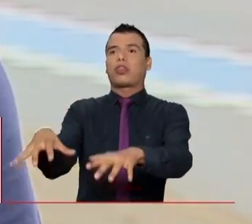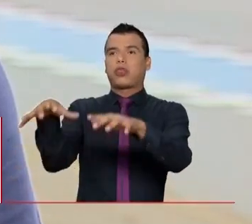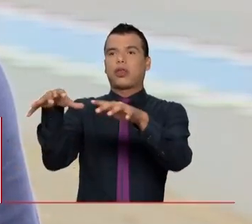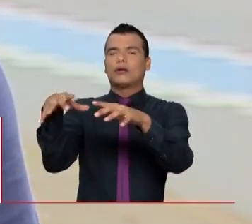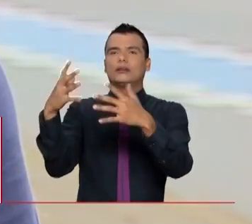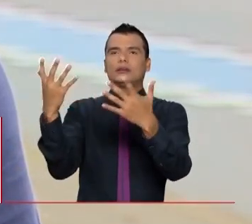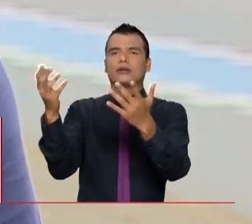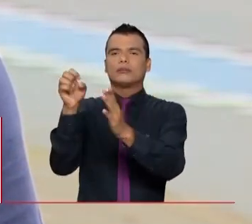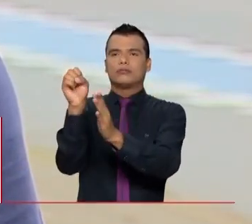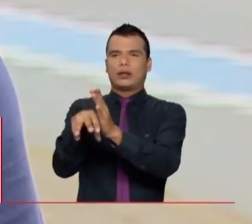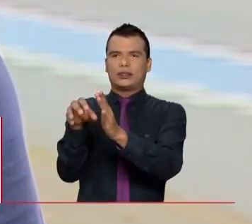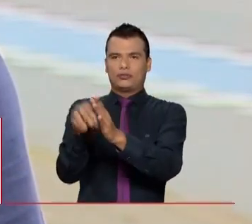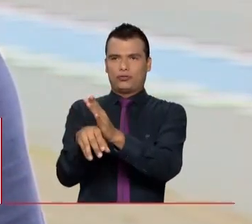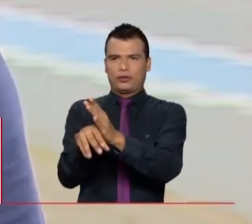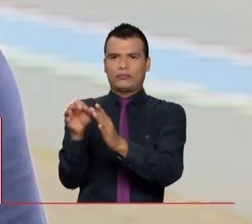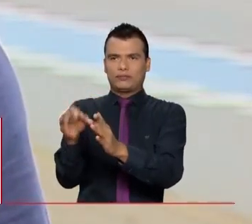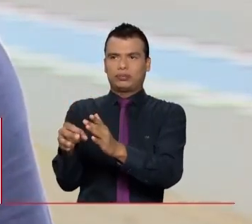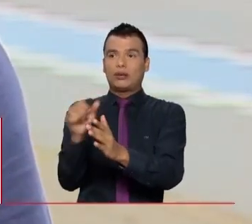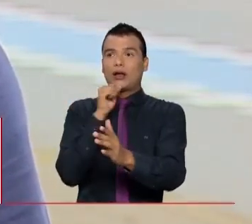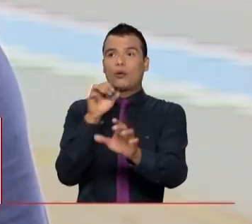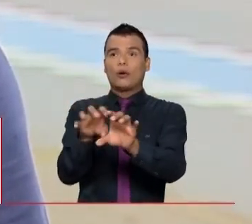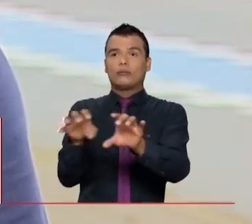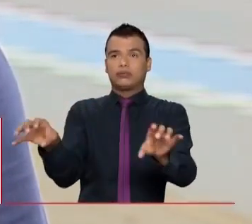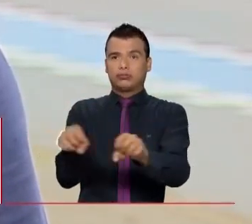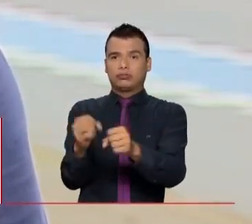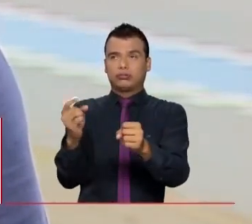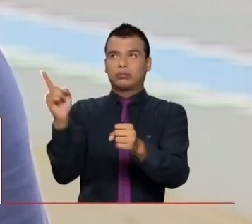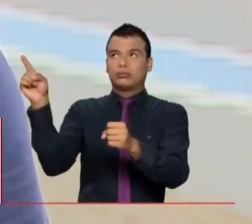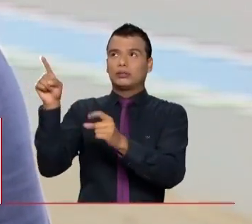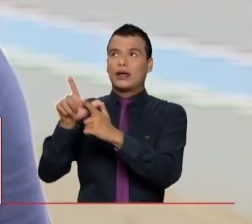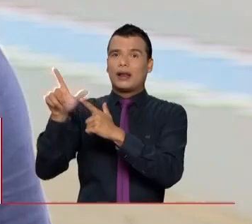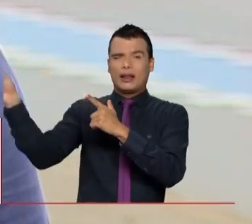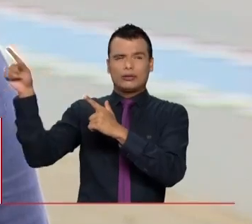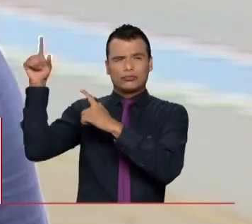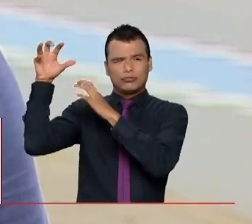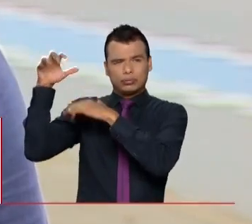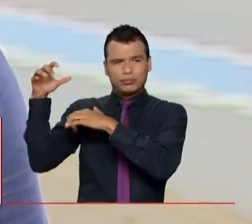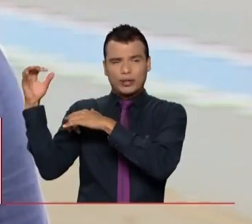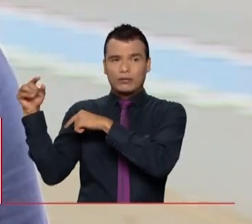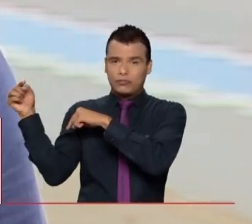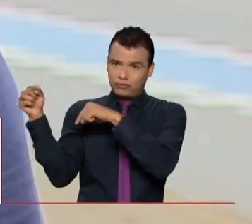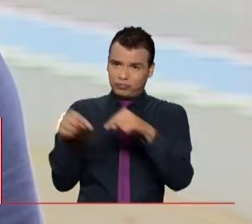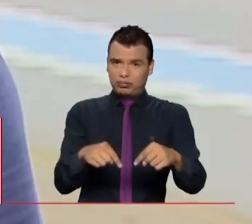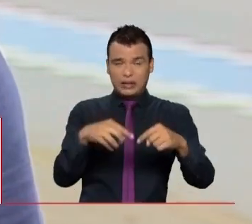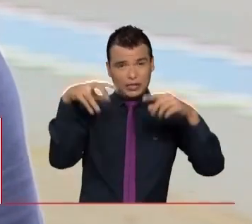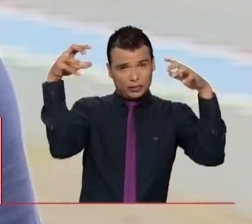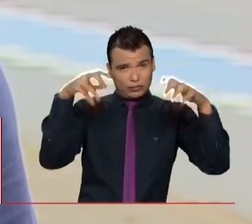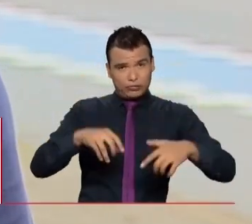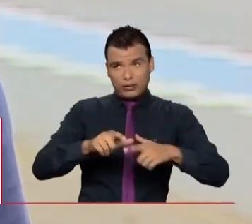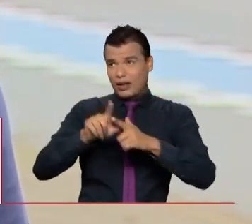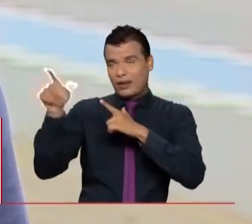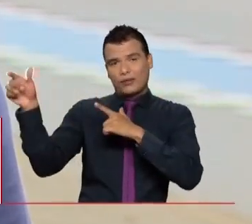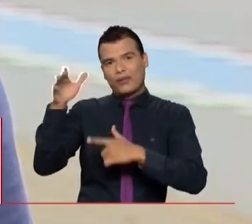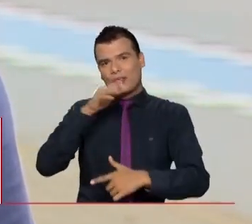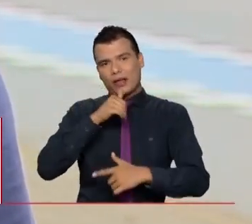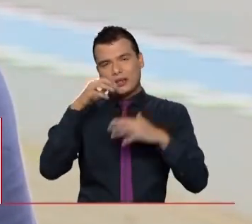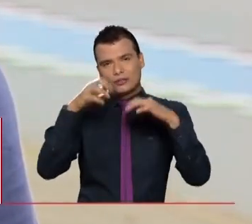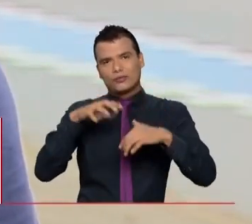arriba. Esta vez no fue así, esta vez los aguaceros se presentaron todos sobre la ciudad de Cali, así que